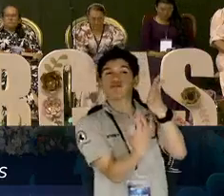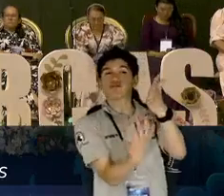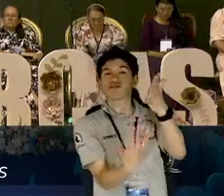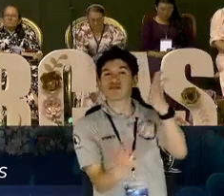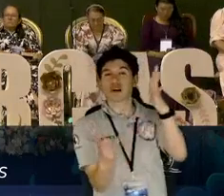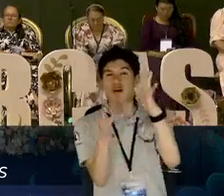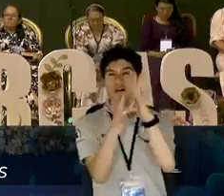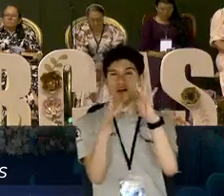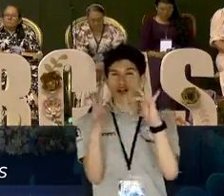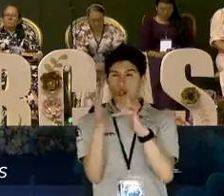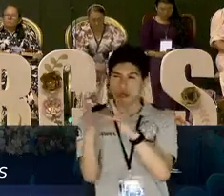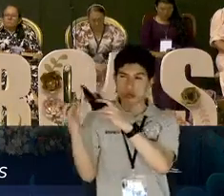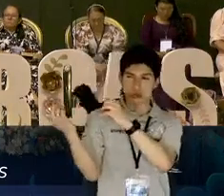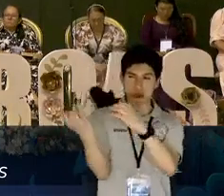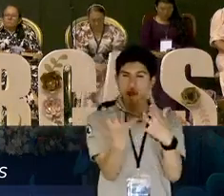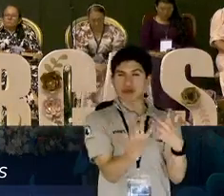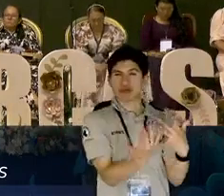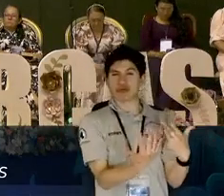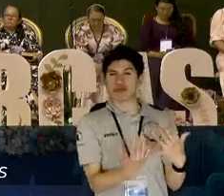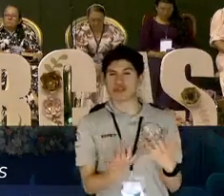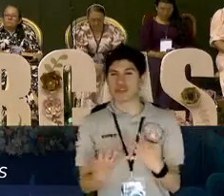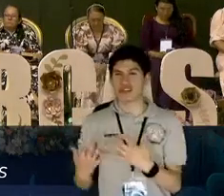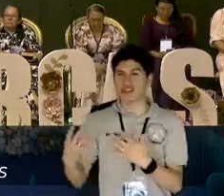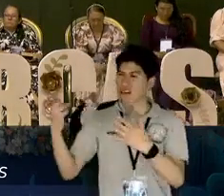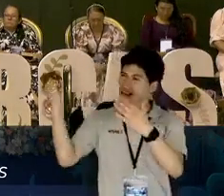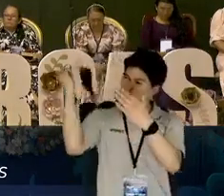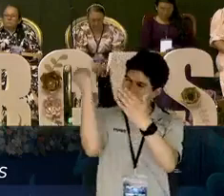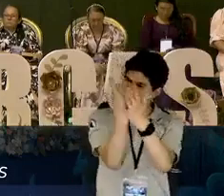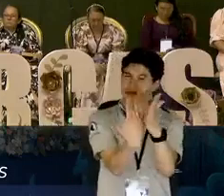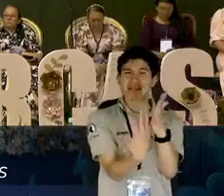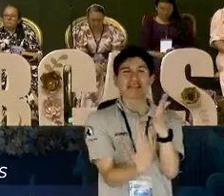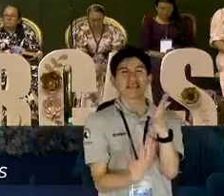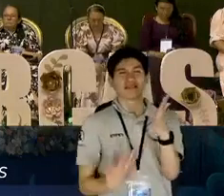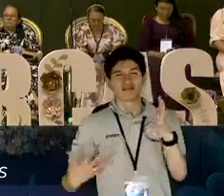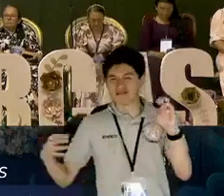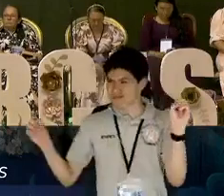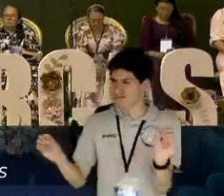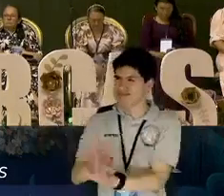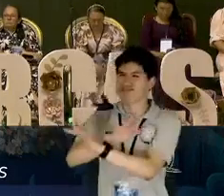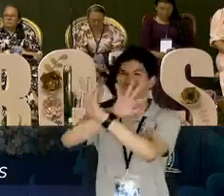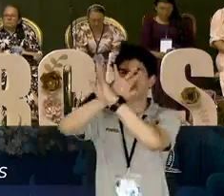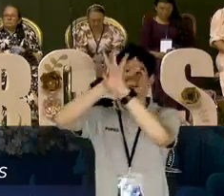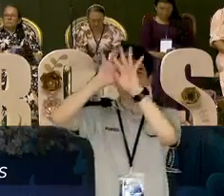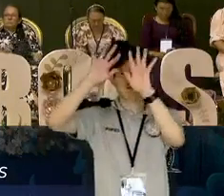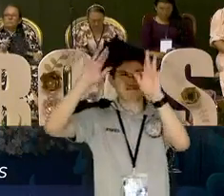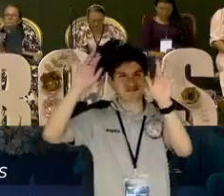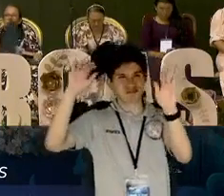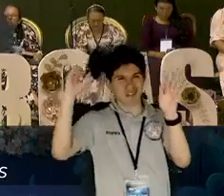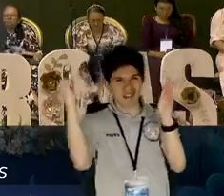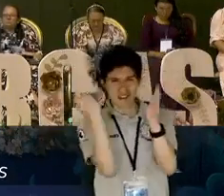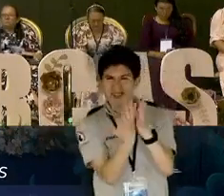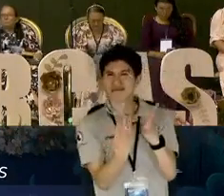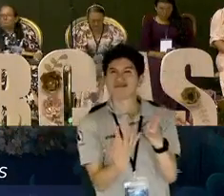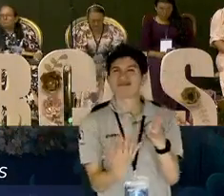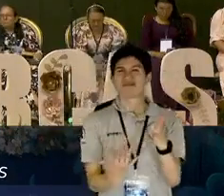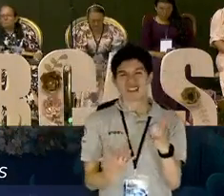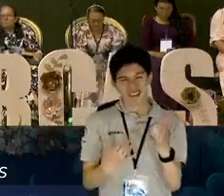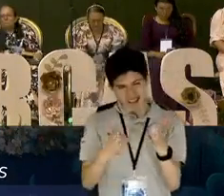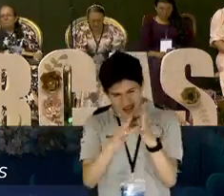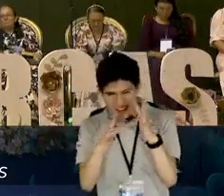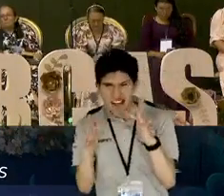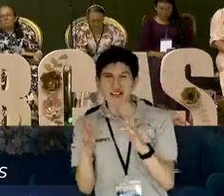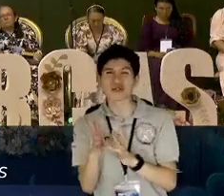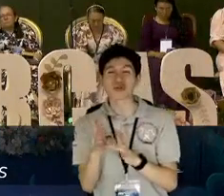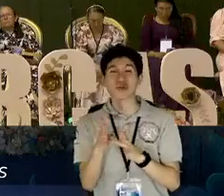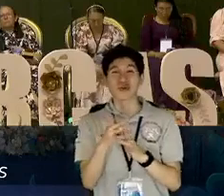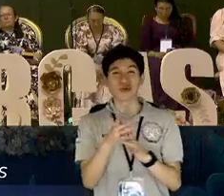Esa sangre que es poderosa, esa sangre que no coge mal olores, es la sangre de mi Cristo, que limpia